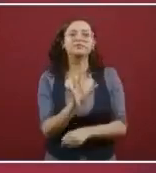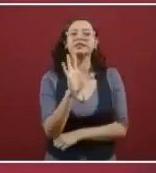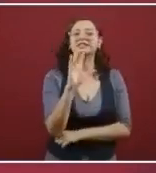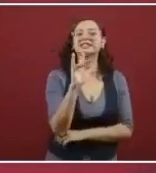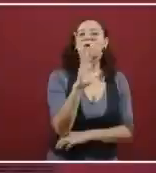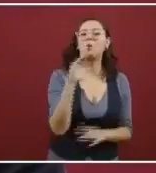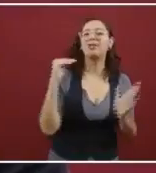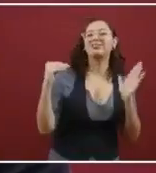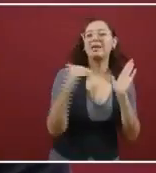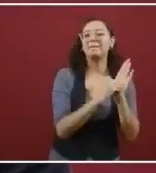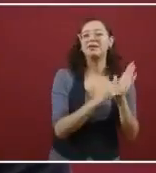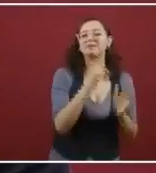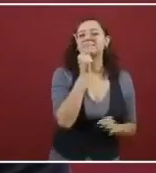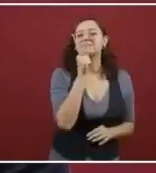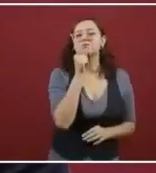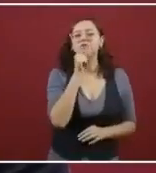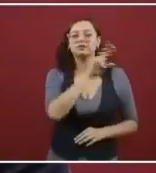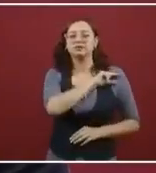privados.